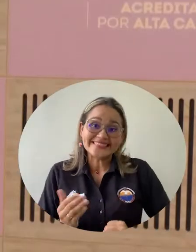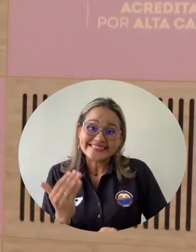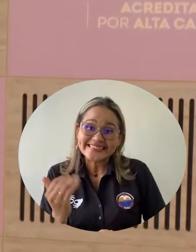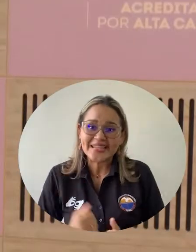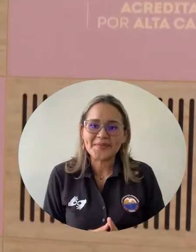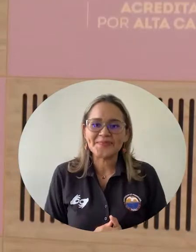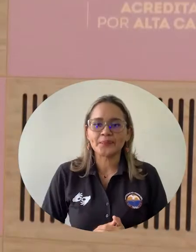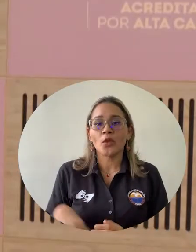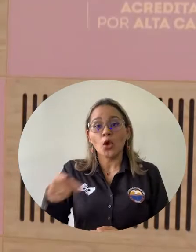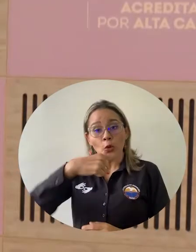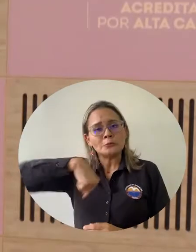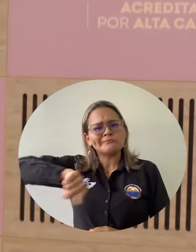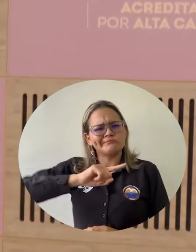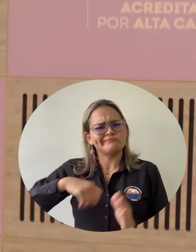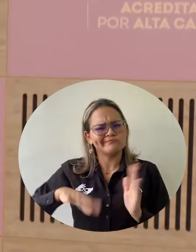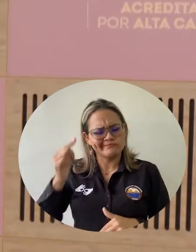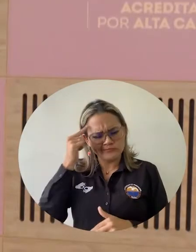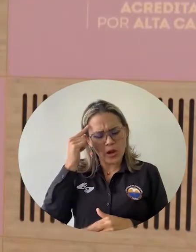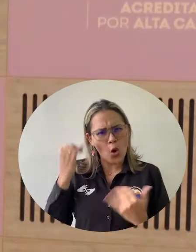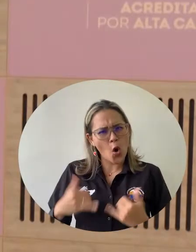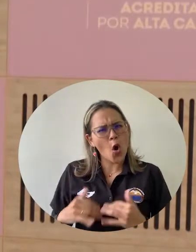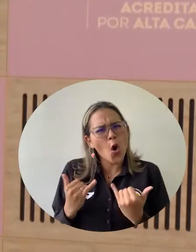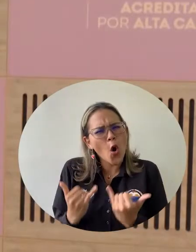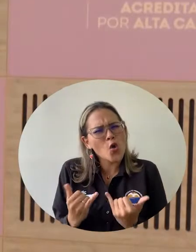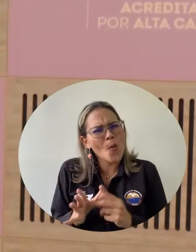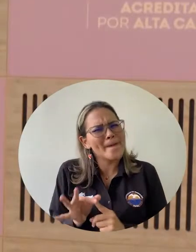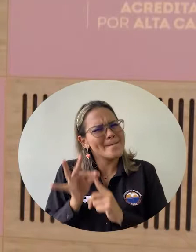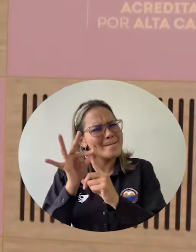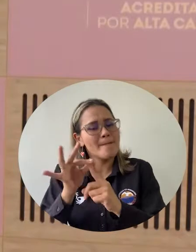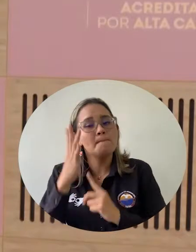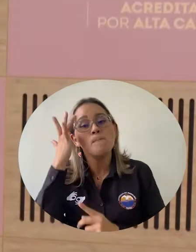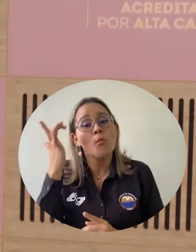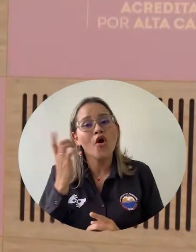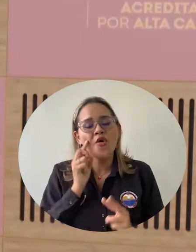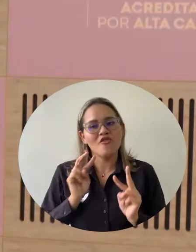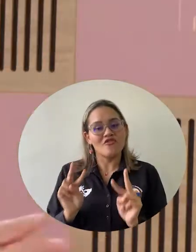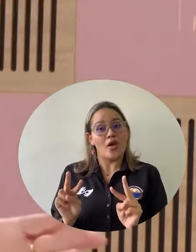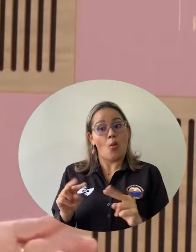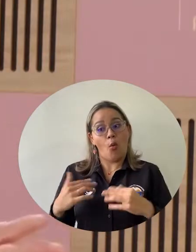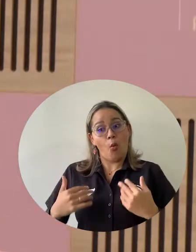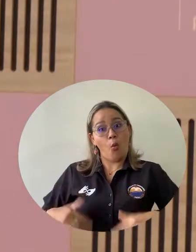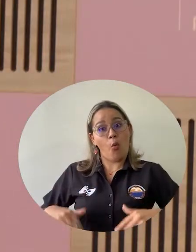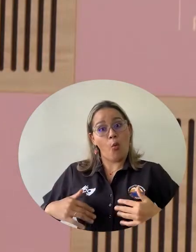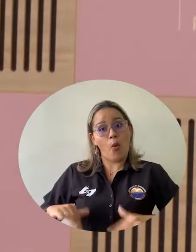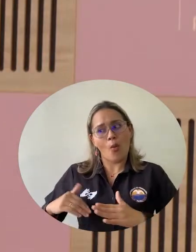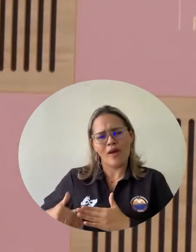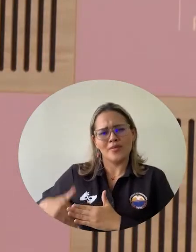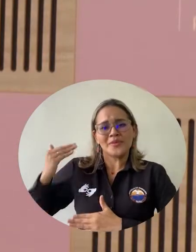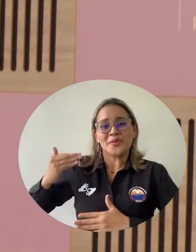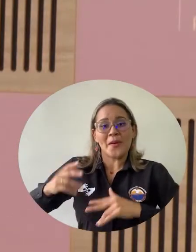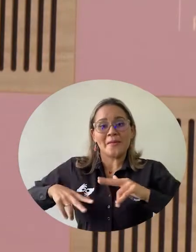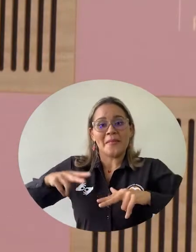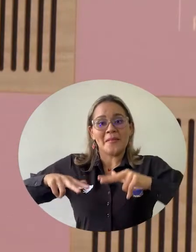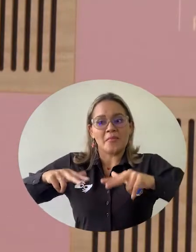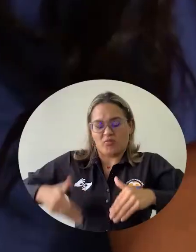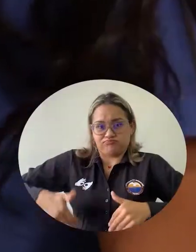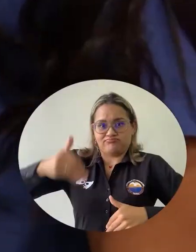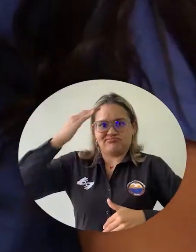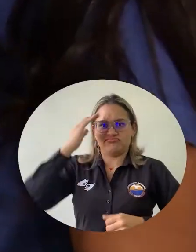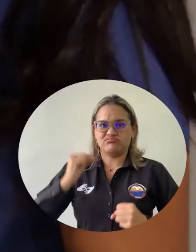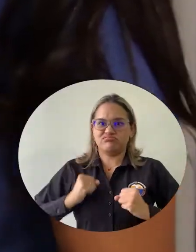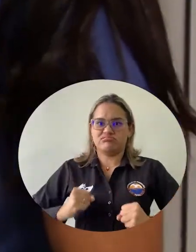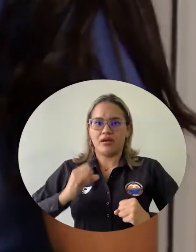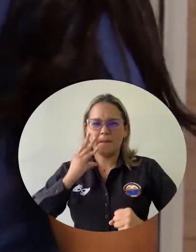evento es muy significativo porque es un momento en donde podemos observar el crecimiento, la madurez